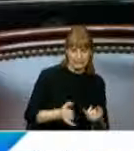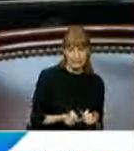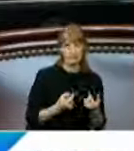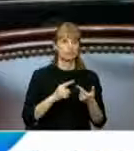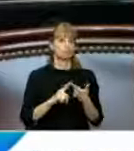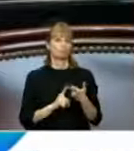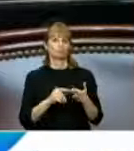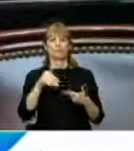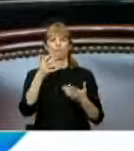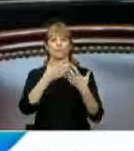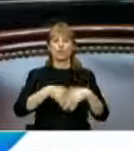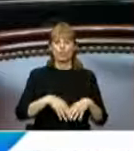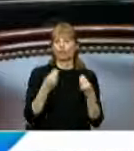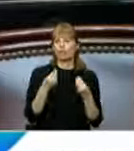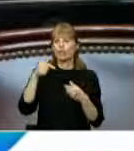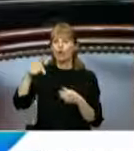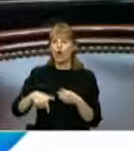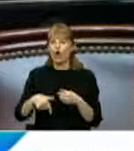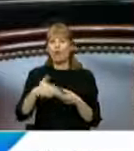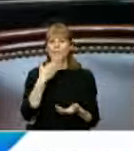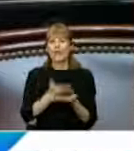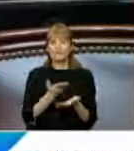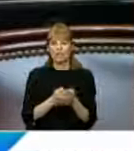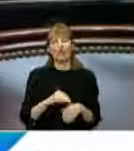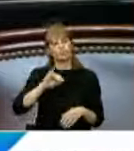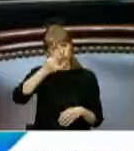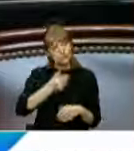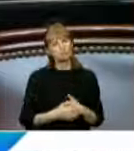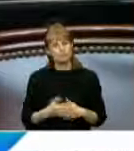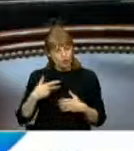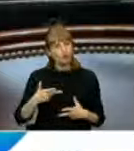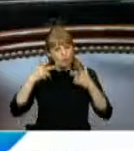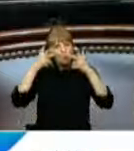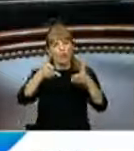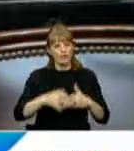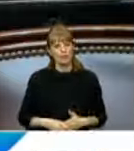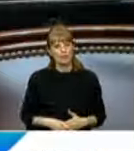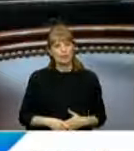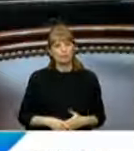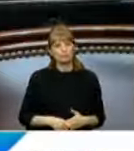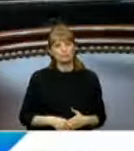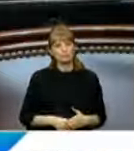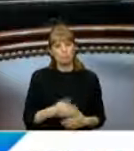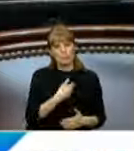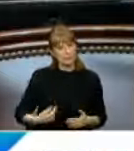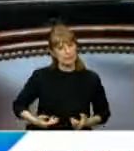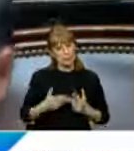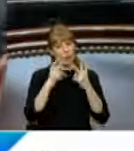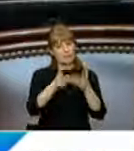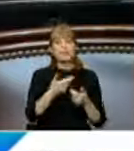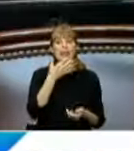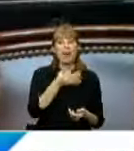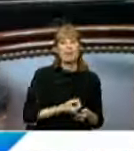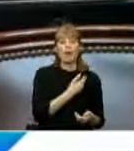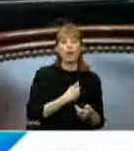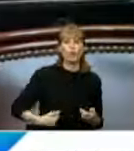este proyecto, ¿por qué hoy hace este planteo? Sí, lo voy a hacer, señora presidenta. Porque la verdad es que el gobierno tendría que